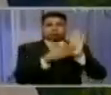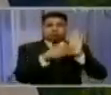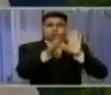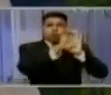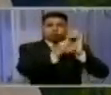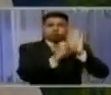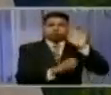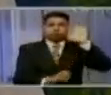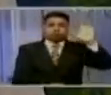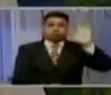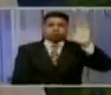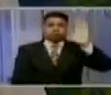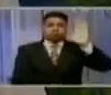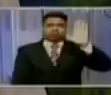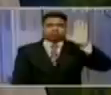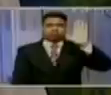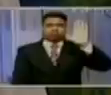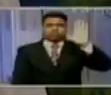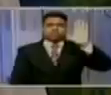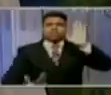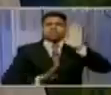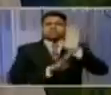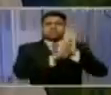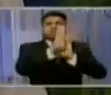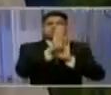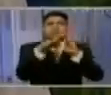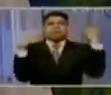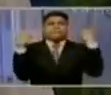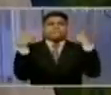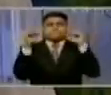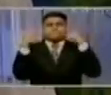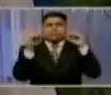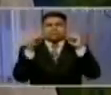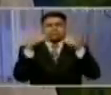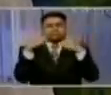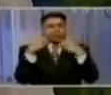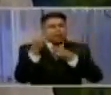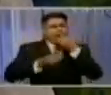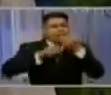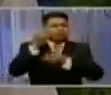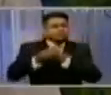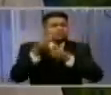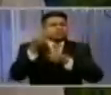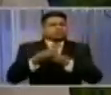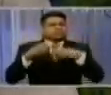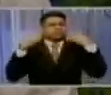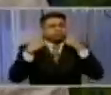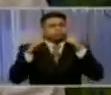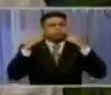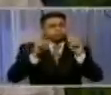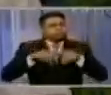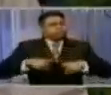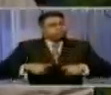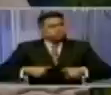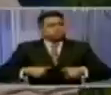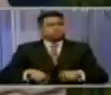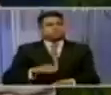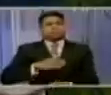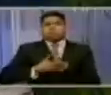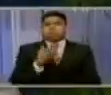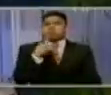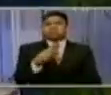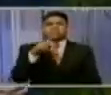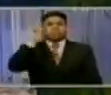desarrollarlo, es llevarlo a la práctica. ¿No? Pudiéramos nosotros decir,